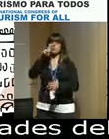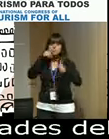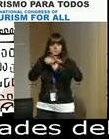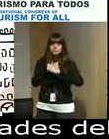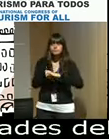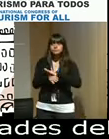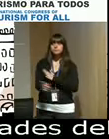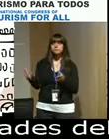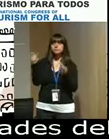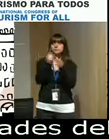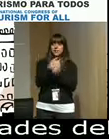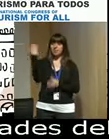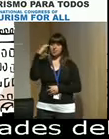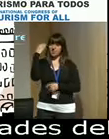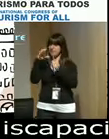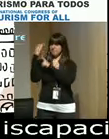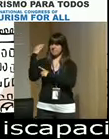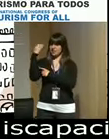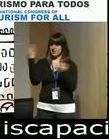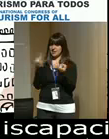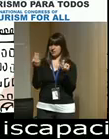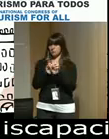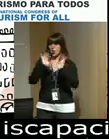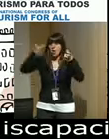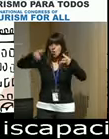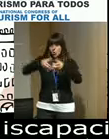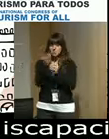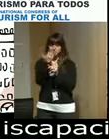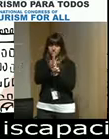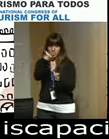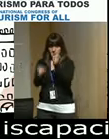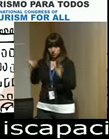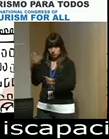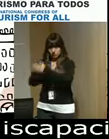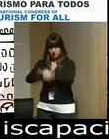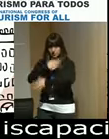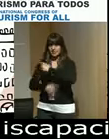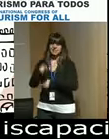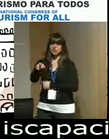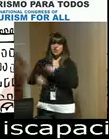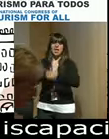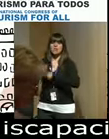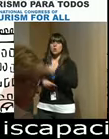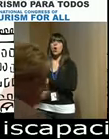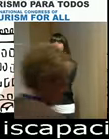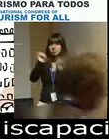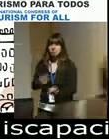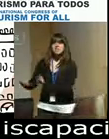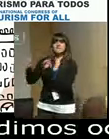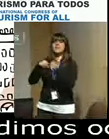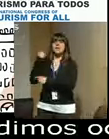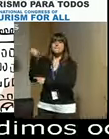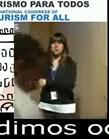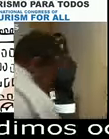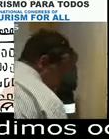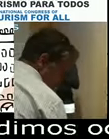Comité Representativo Estatal de Personas con Discapacidad, que es el comité que engloba y representa y defiende los derechos de todas las personas con